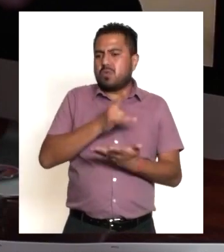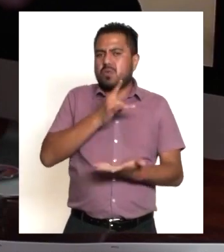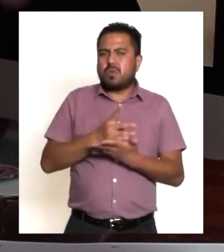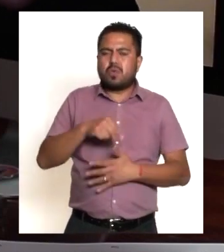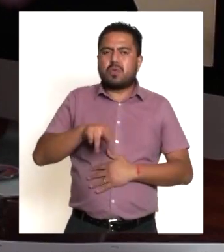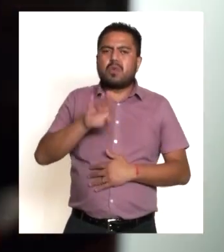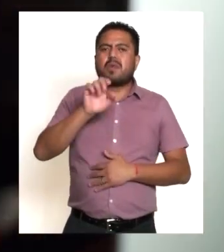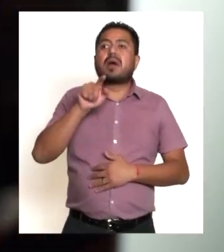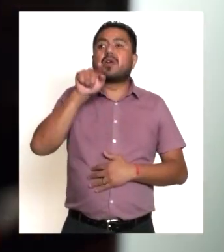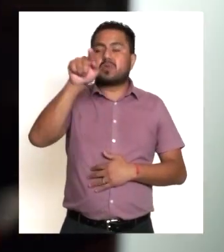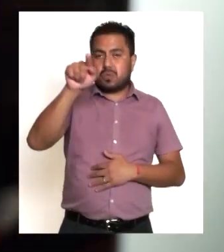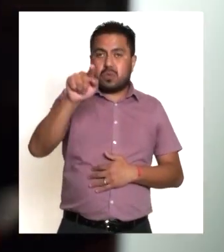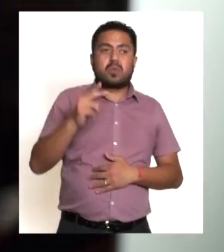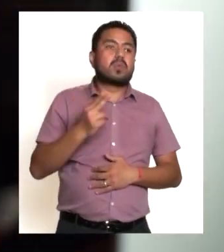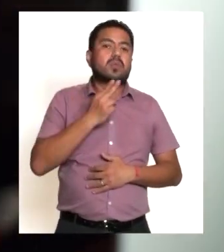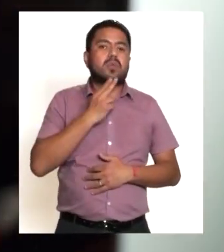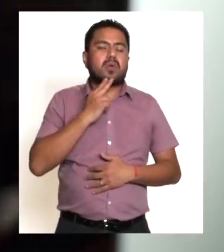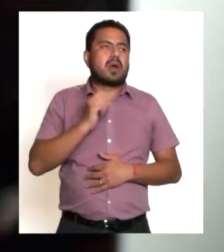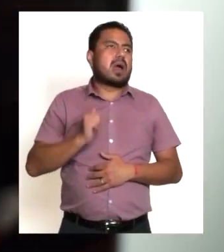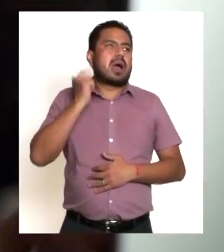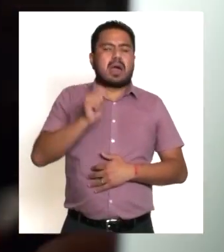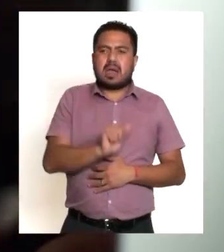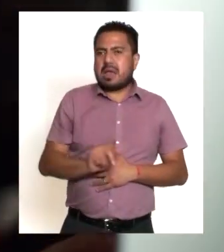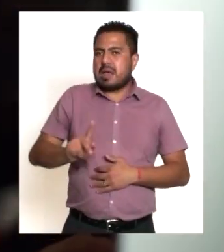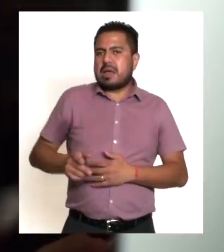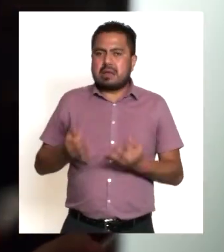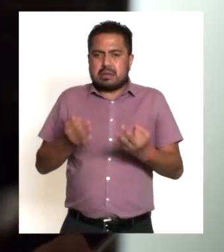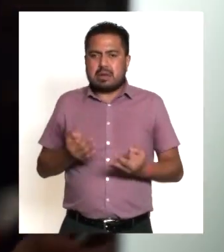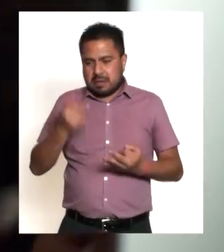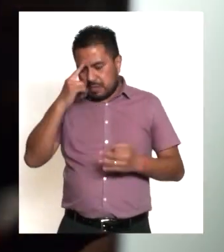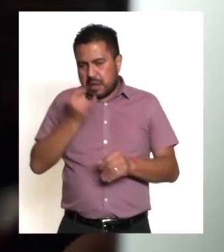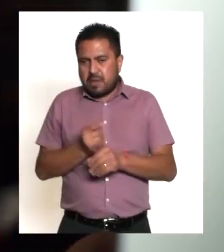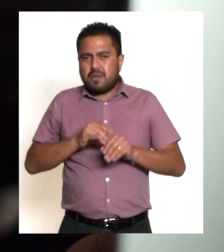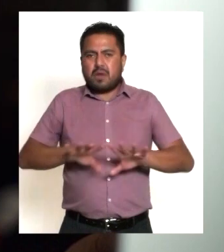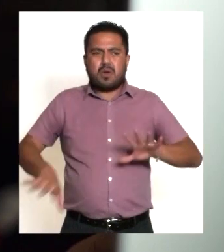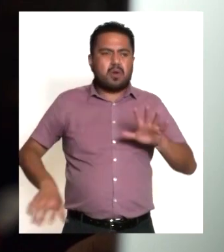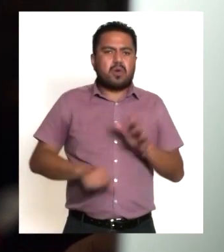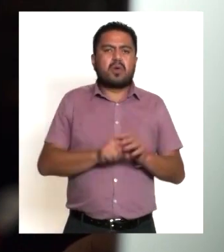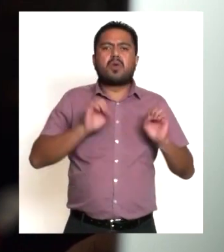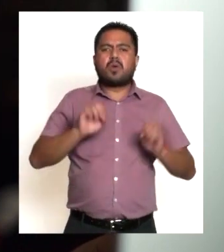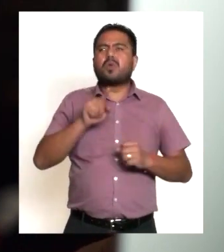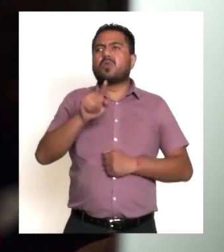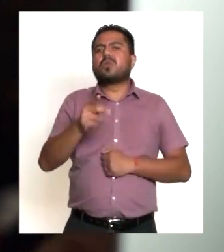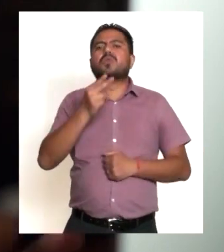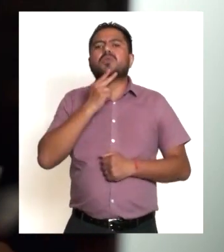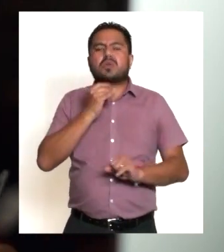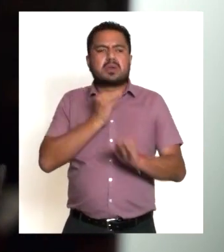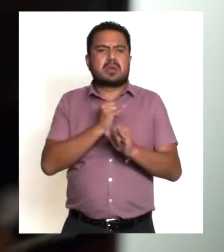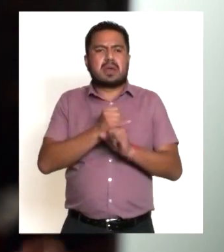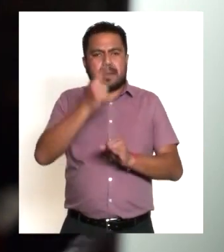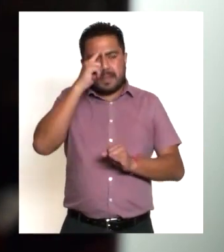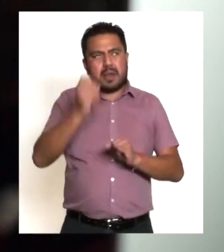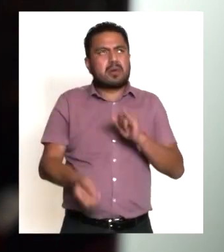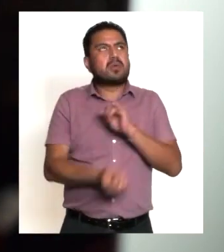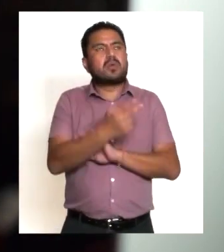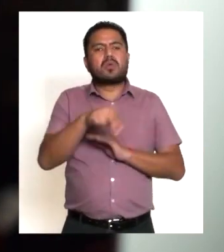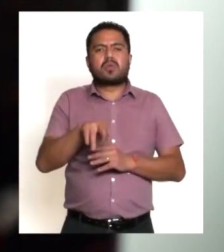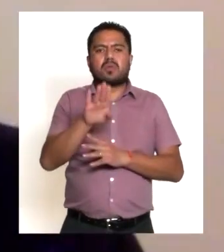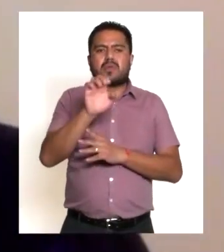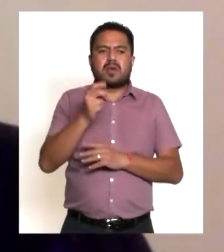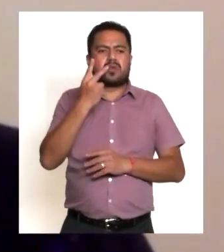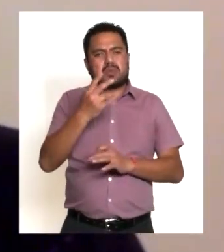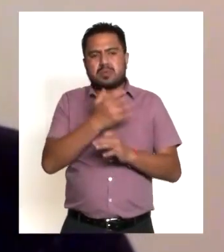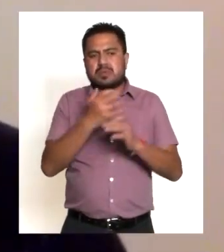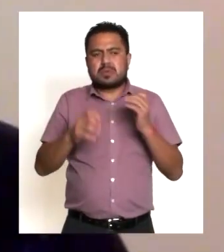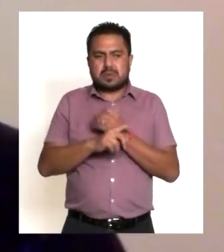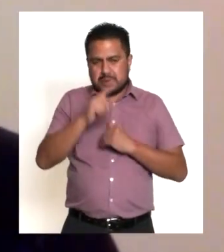sola nube. Max, ¿y tú utilizas algún dispositivo físico para almacenar tu información o utilizas el Internet para subir a la nube?